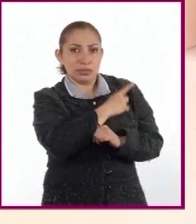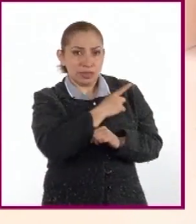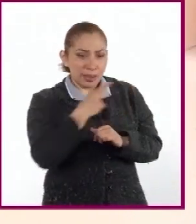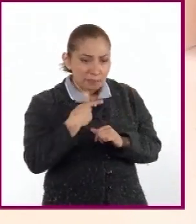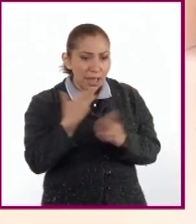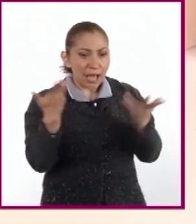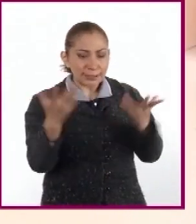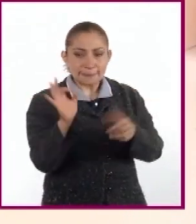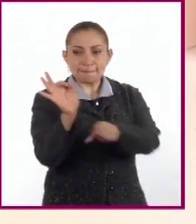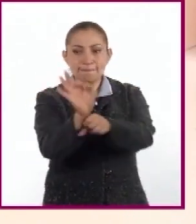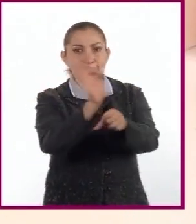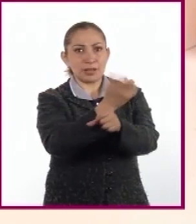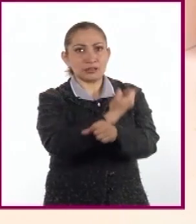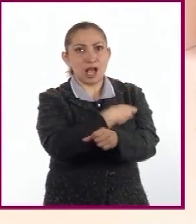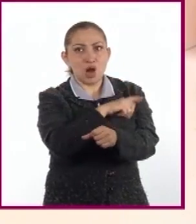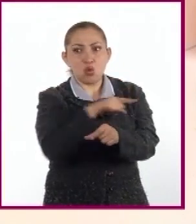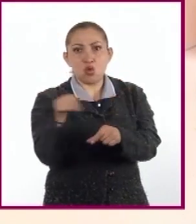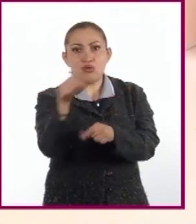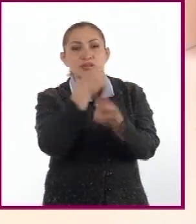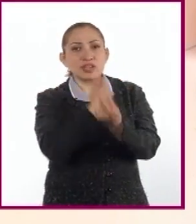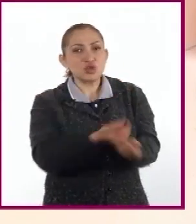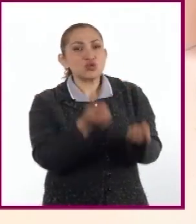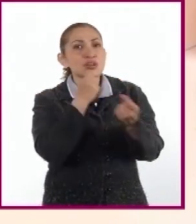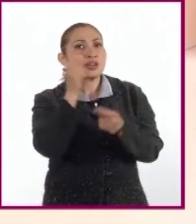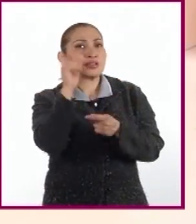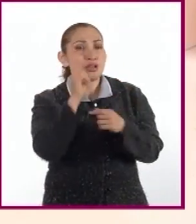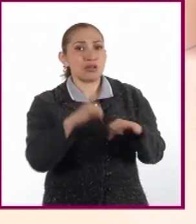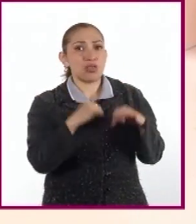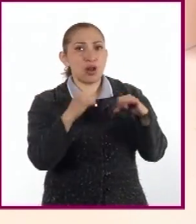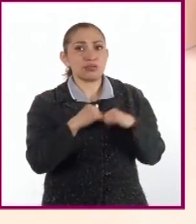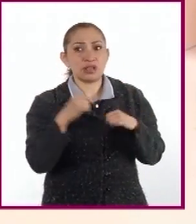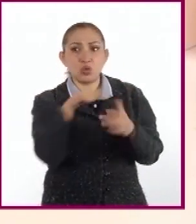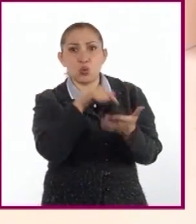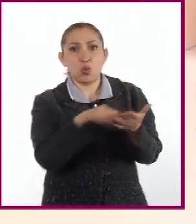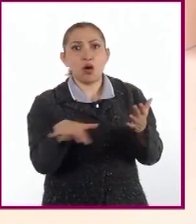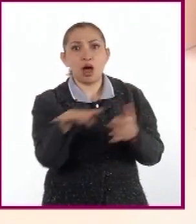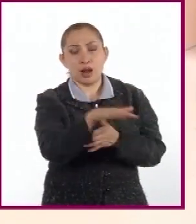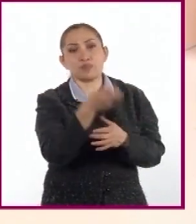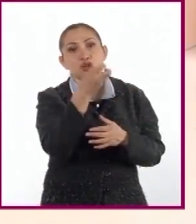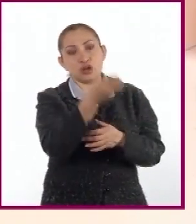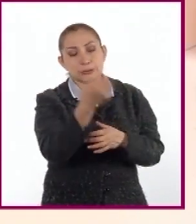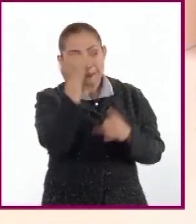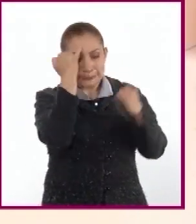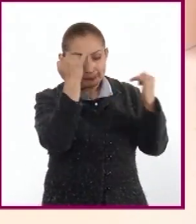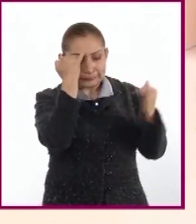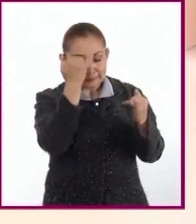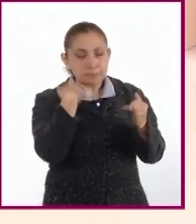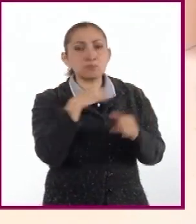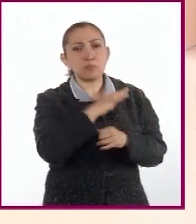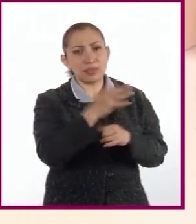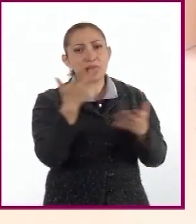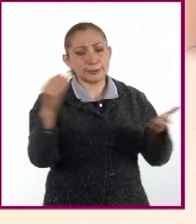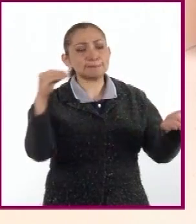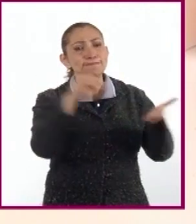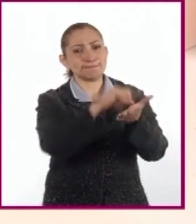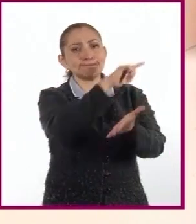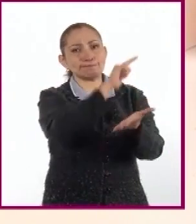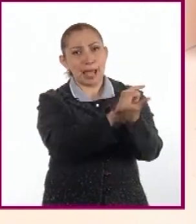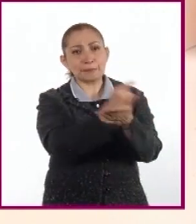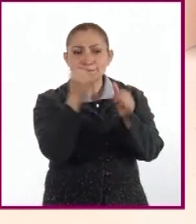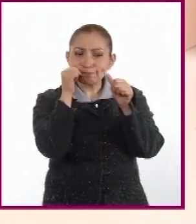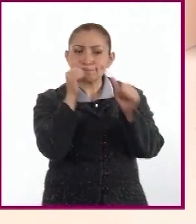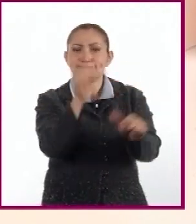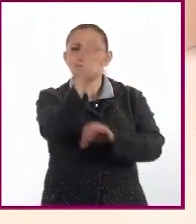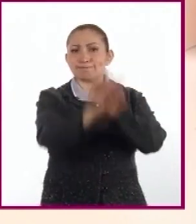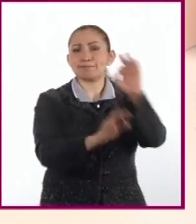deber de velar por la salud de las niñas, niños y adolescentes, por lo cual están facultadas para emitir leyes